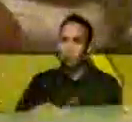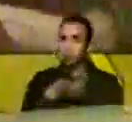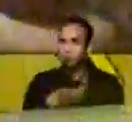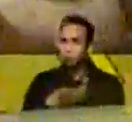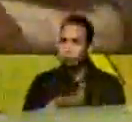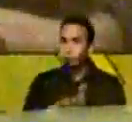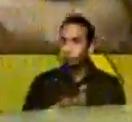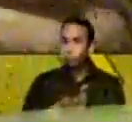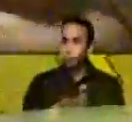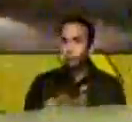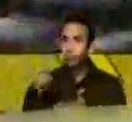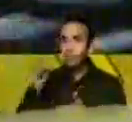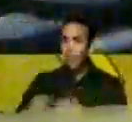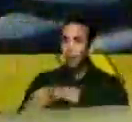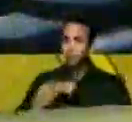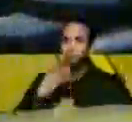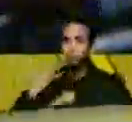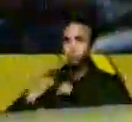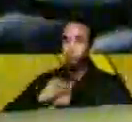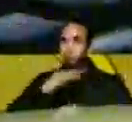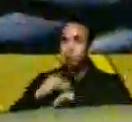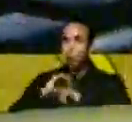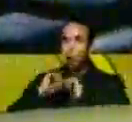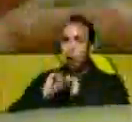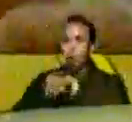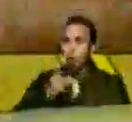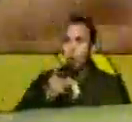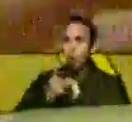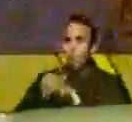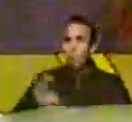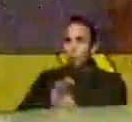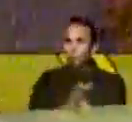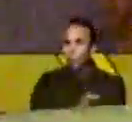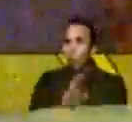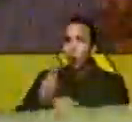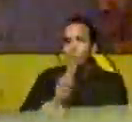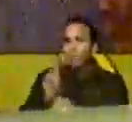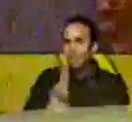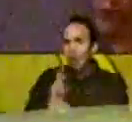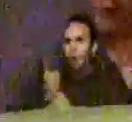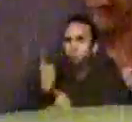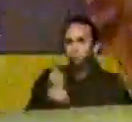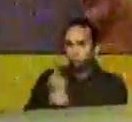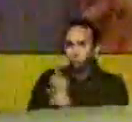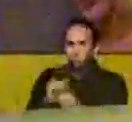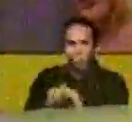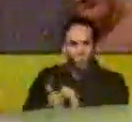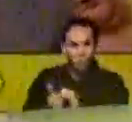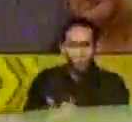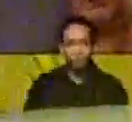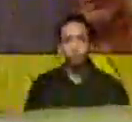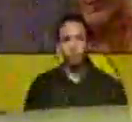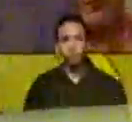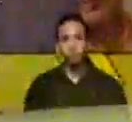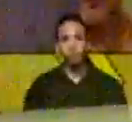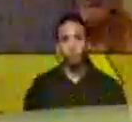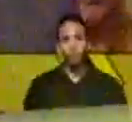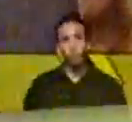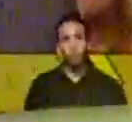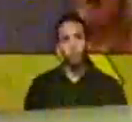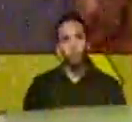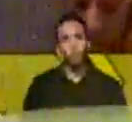venga acompañada de orientación de uso y manejo correcto de esta tecnología. Felicitamos al señor alcalde por esa iniciativa,